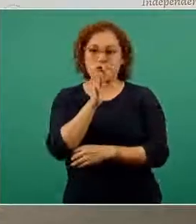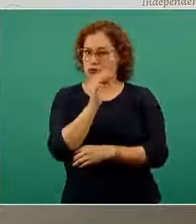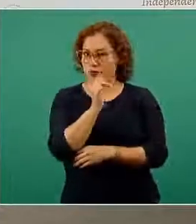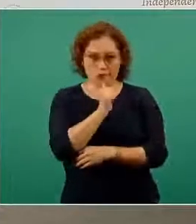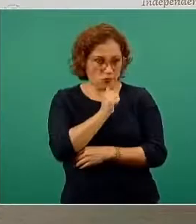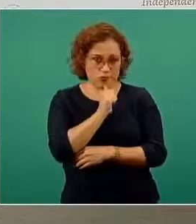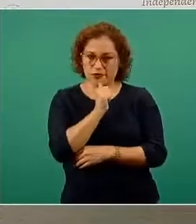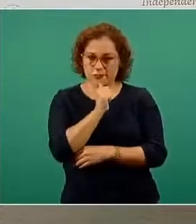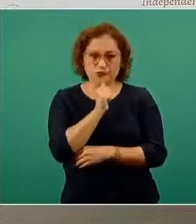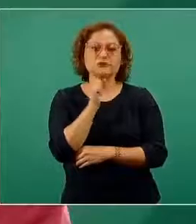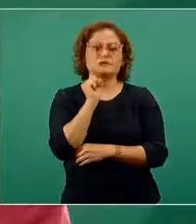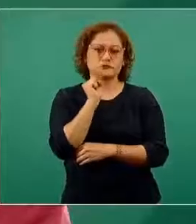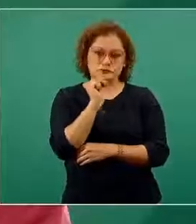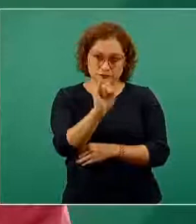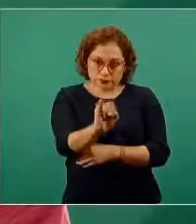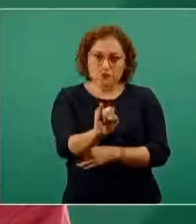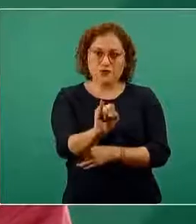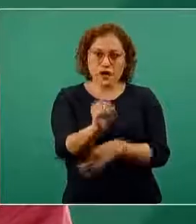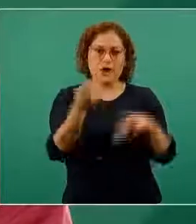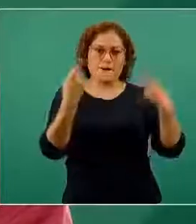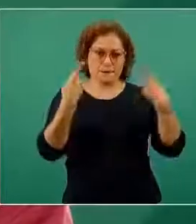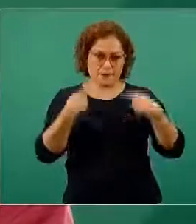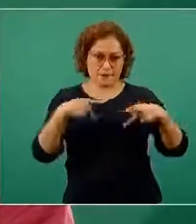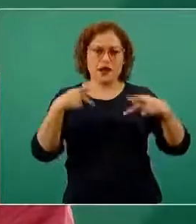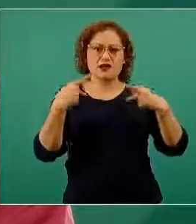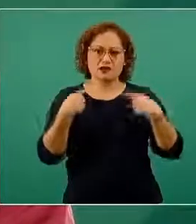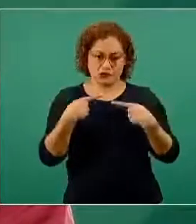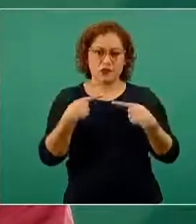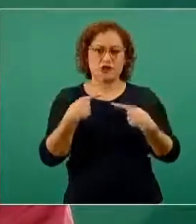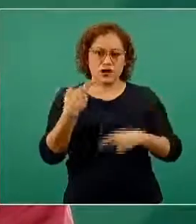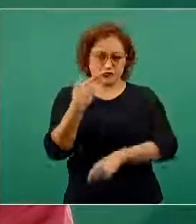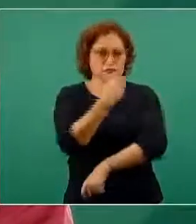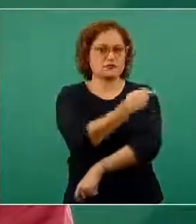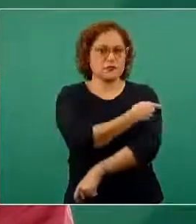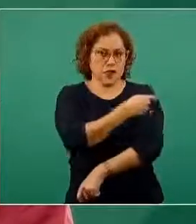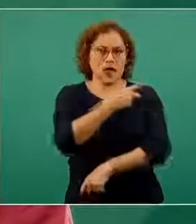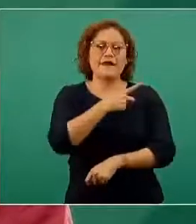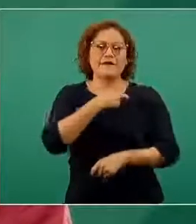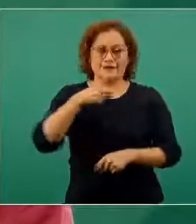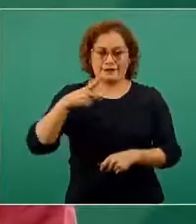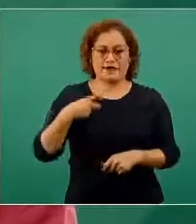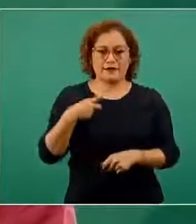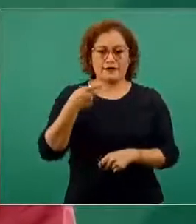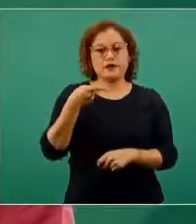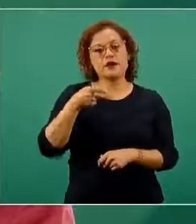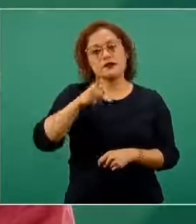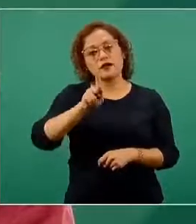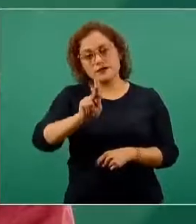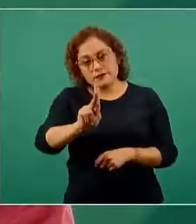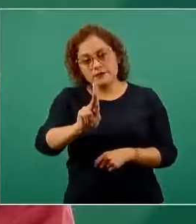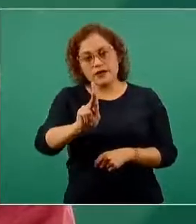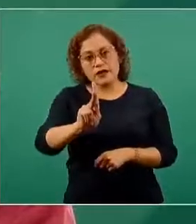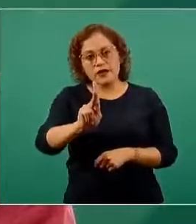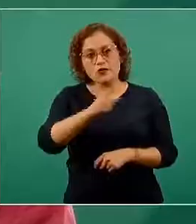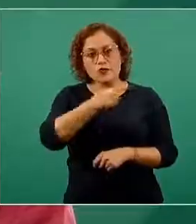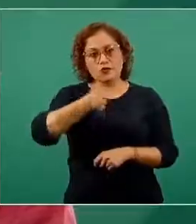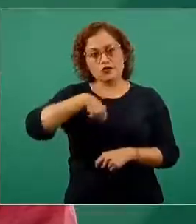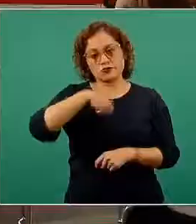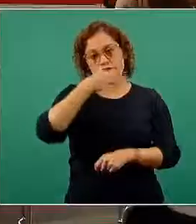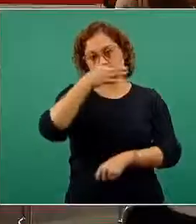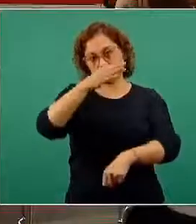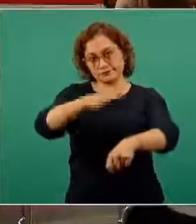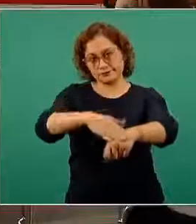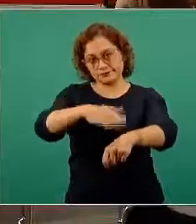las personas que están desempeñando un trabajo en estas entidades. Pero hacemos notar